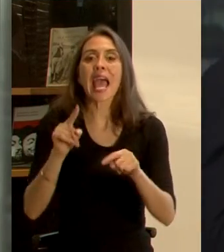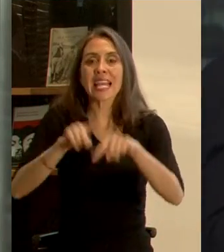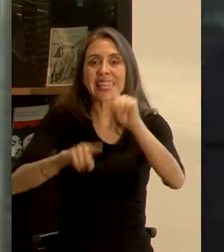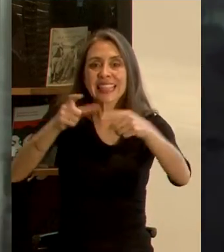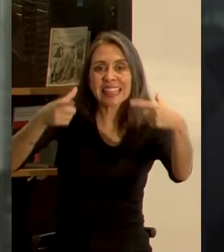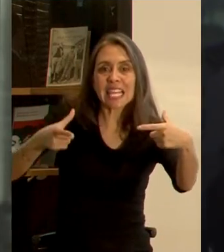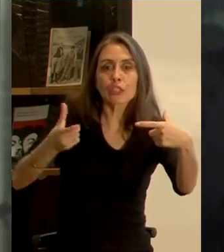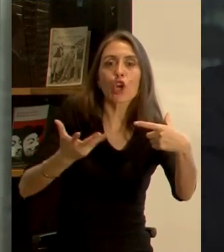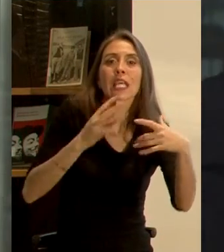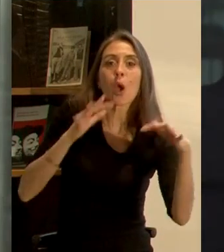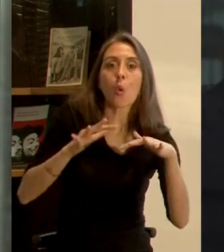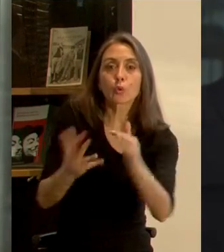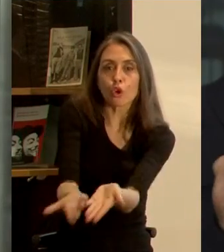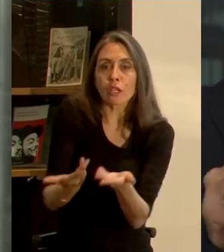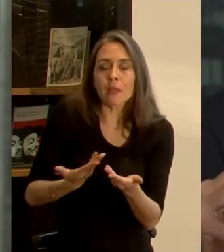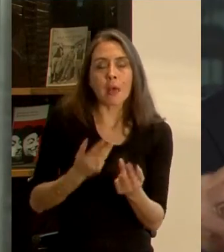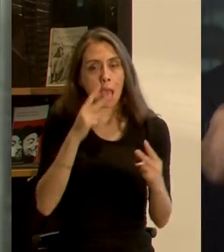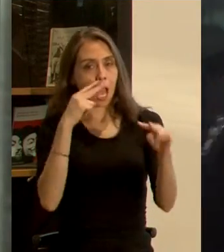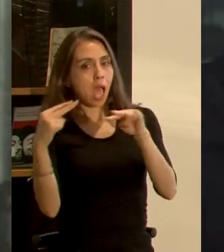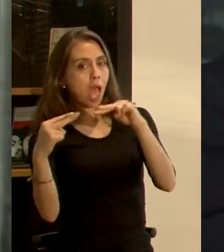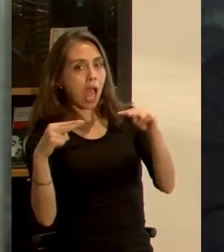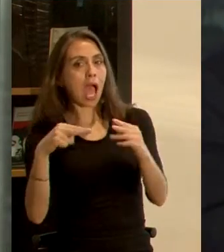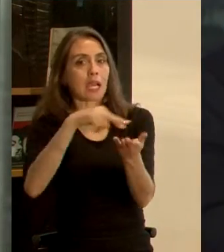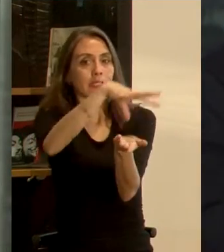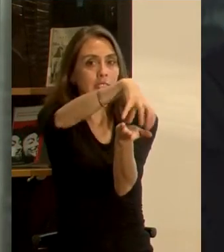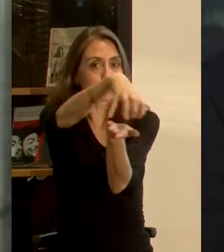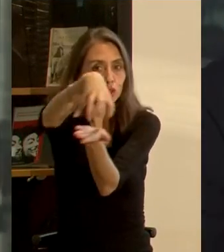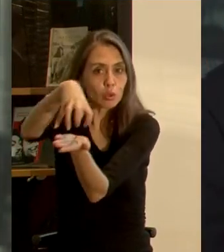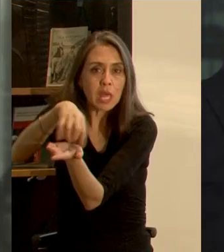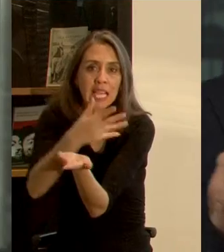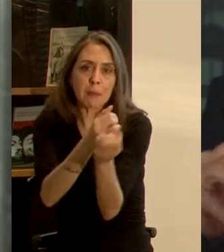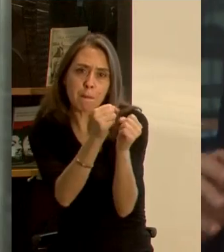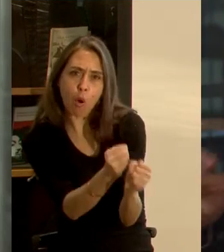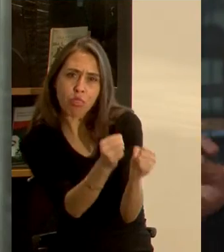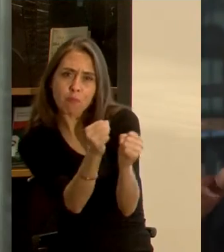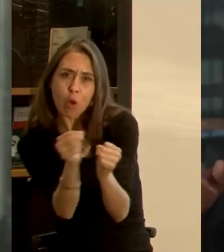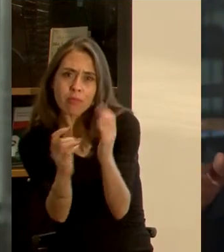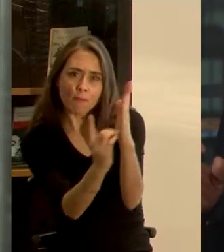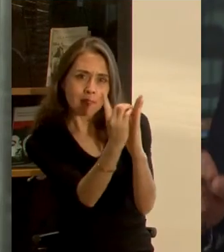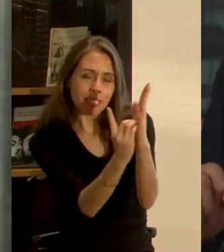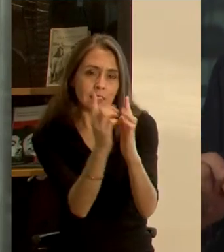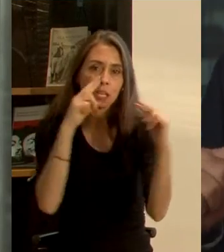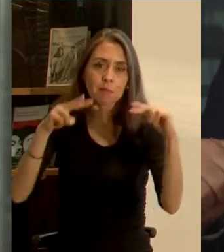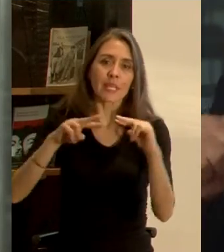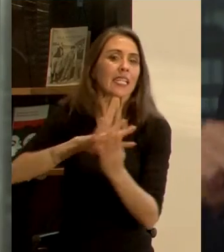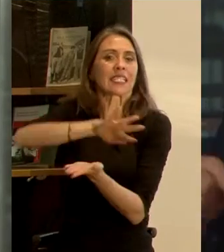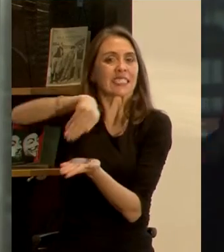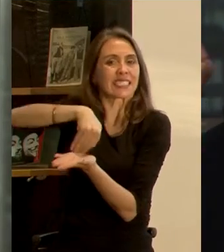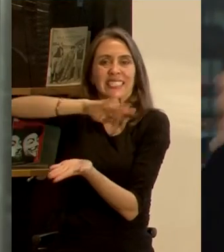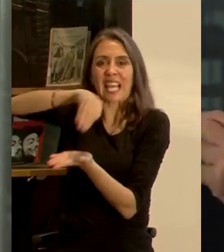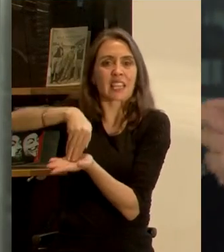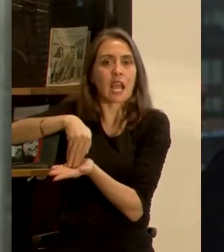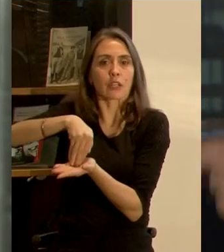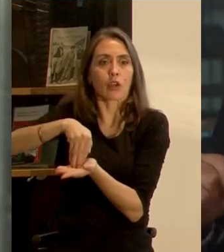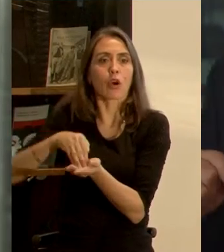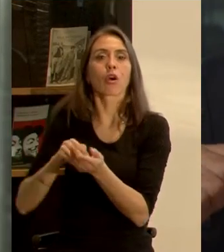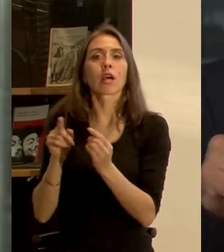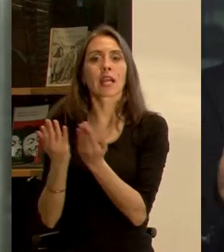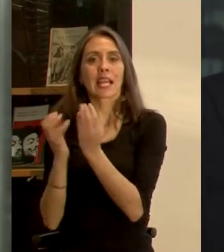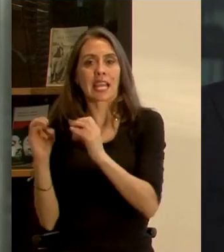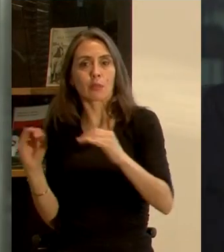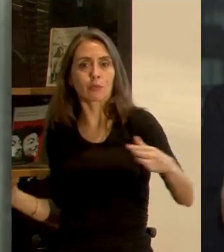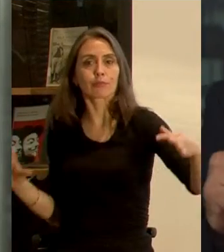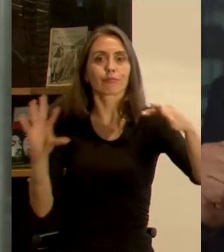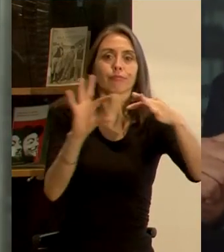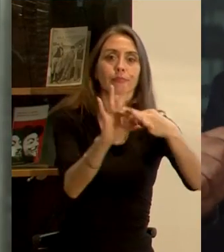mirar ese territorio, mirar sus ciudades, mirar su potencialidad de desarrollo, y la verdadera descentralización significa conectar la educación con